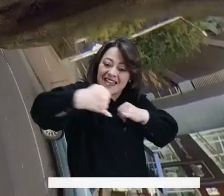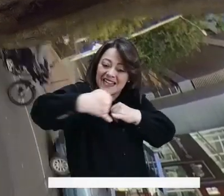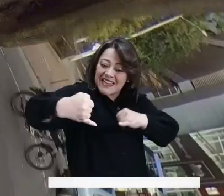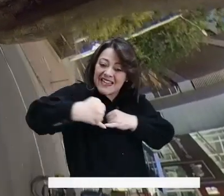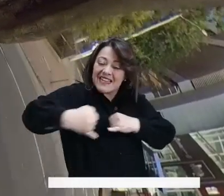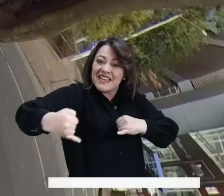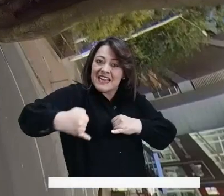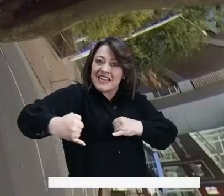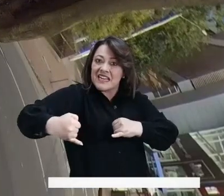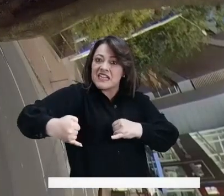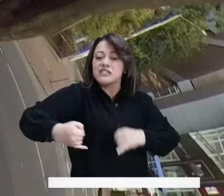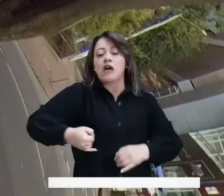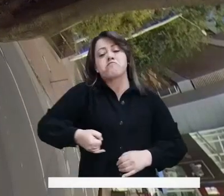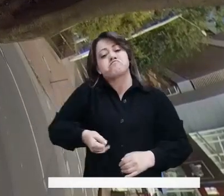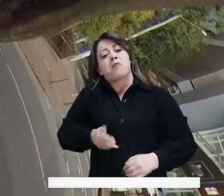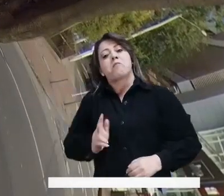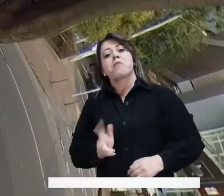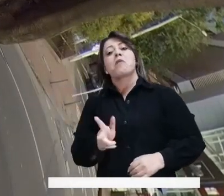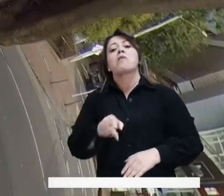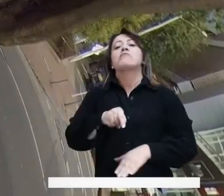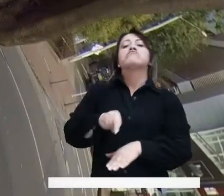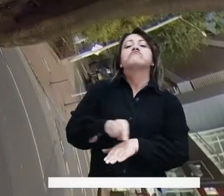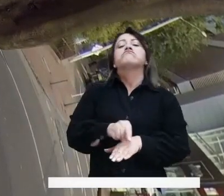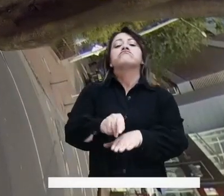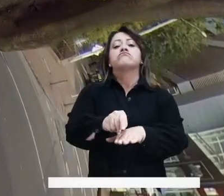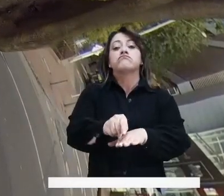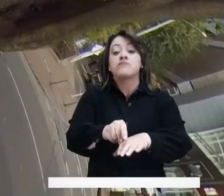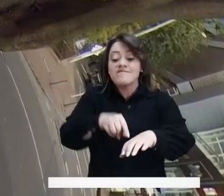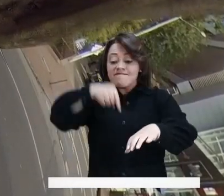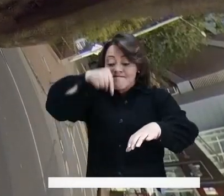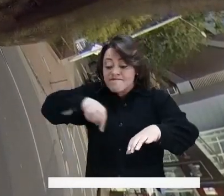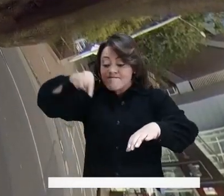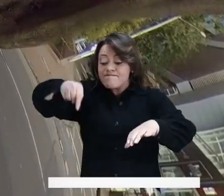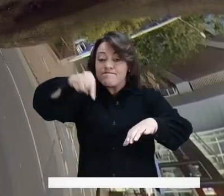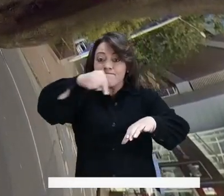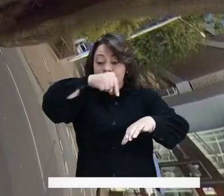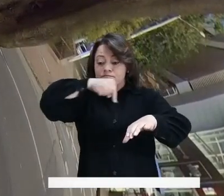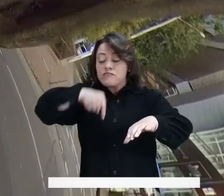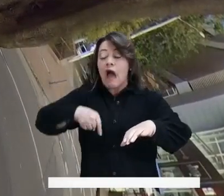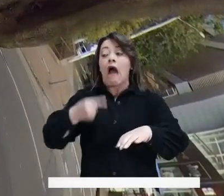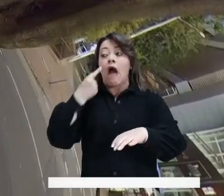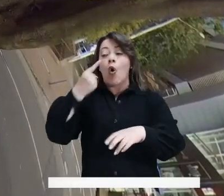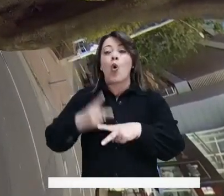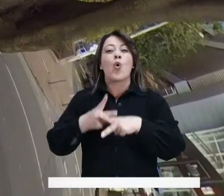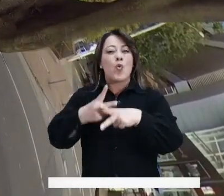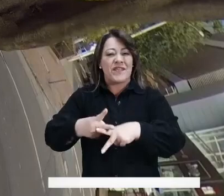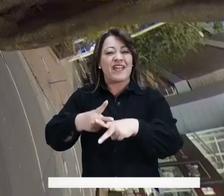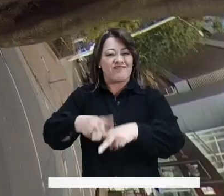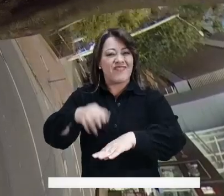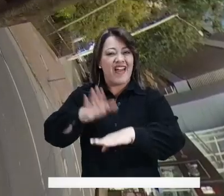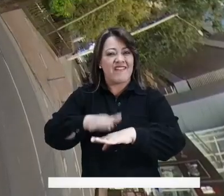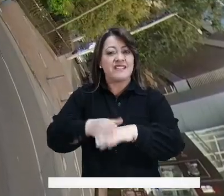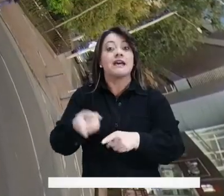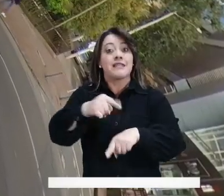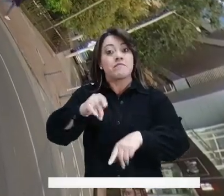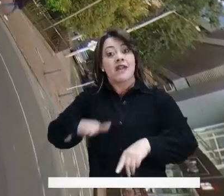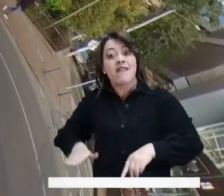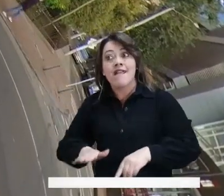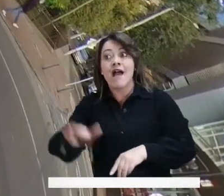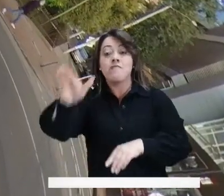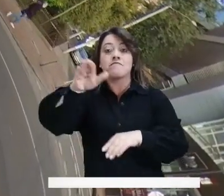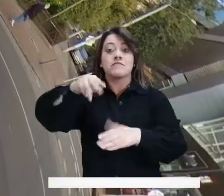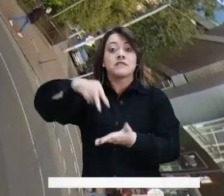les indican que pueden transitar de manera segura y la que tiene los puntos que deben tener precaución. También las rampas